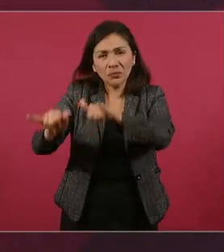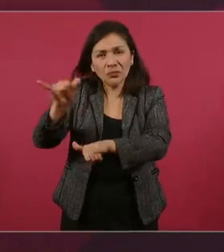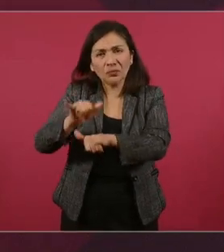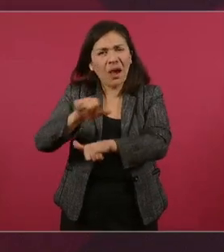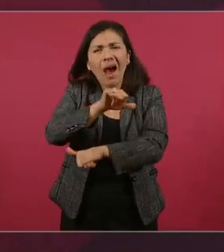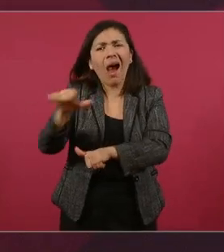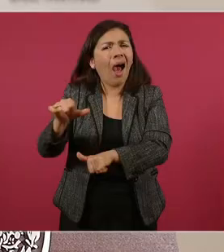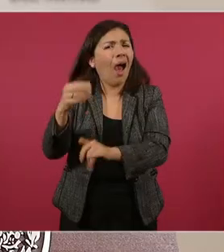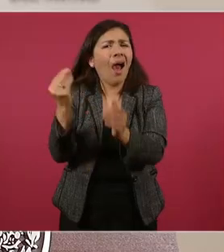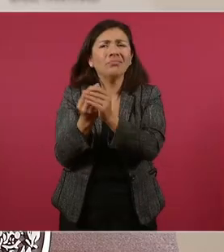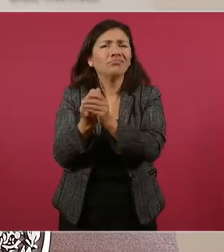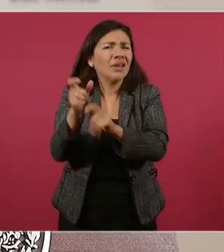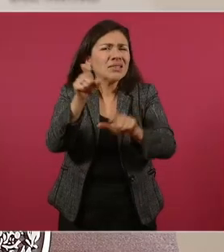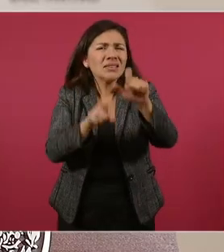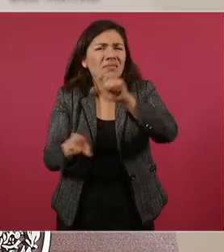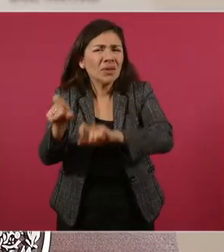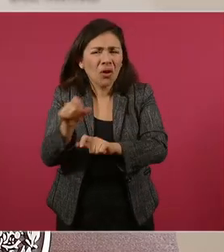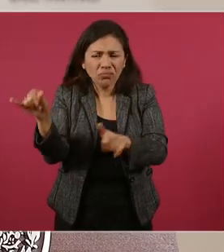químicas